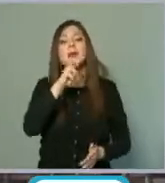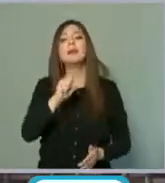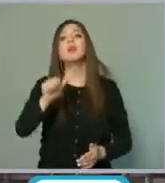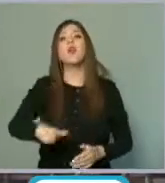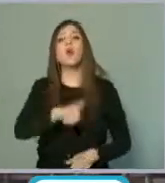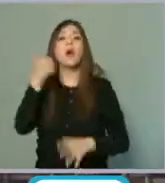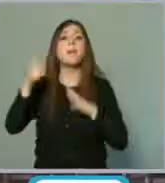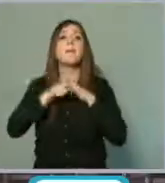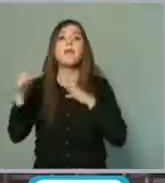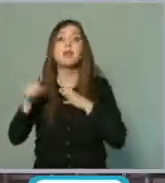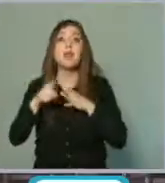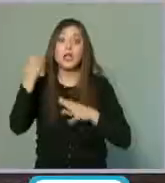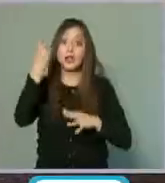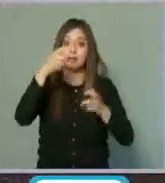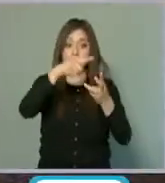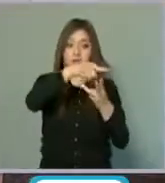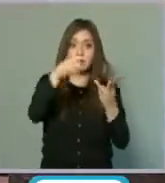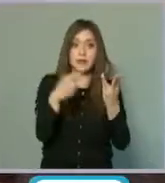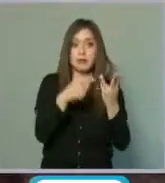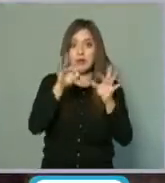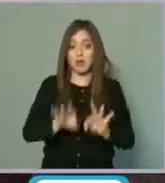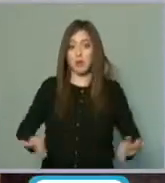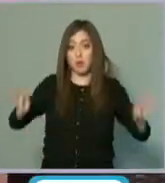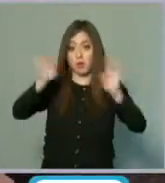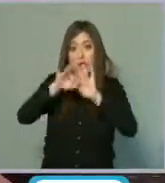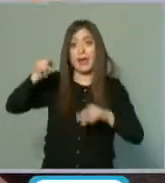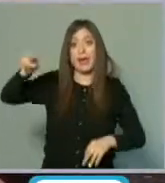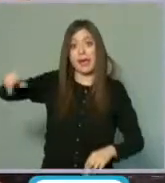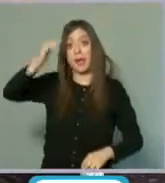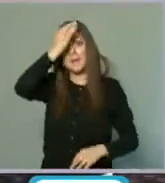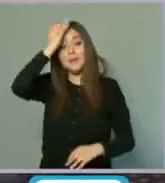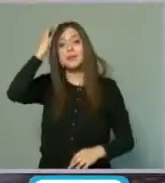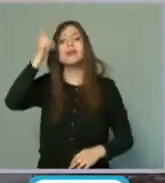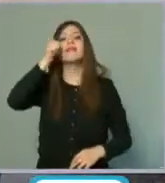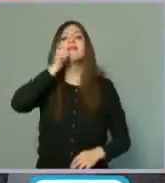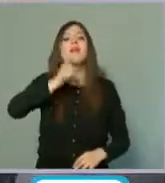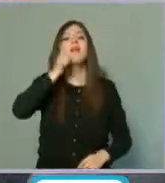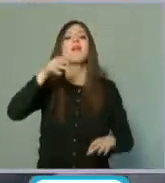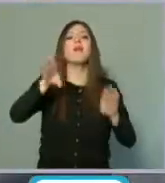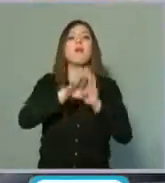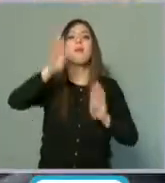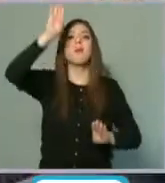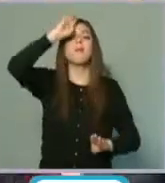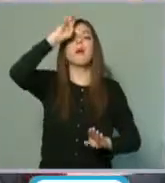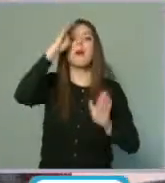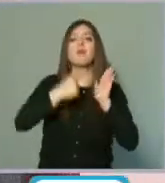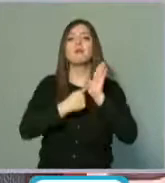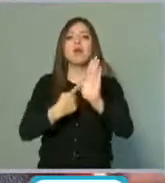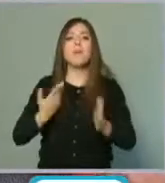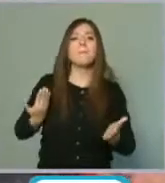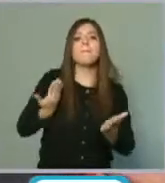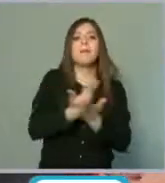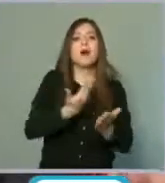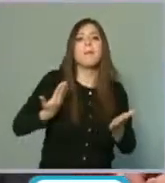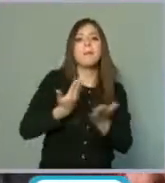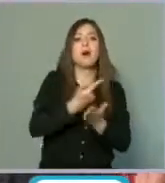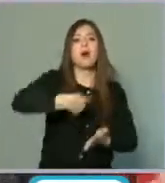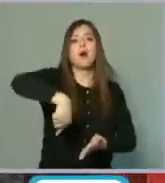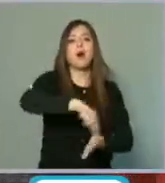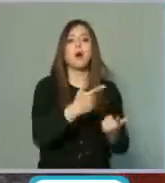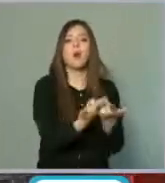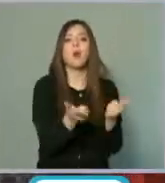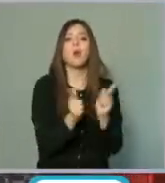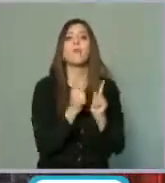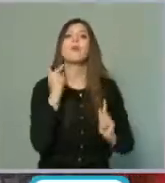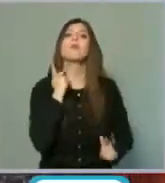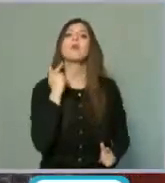muy importante, y pues Donald Trump lo ha utilizado durante todo este año como pues, la manera de tratar de presionar a los demócratas para tener